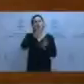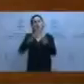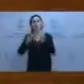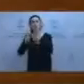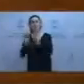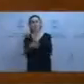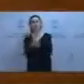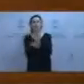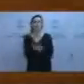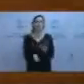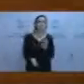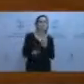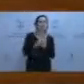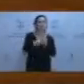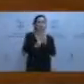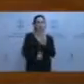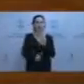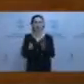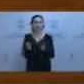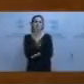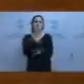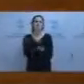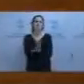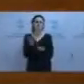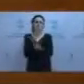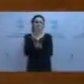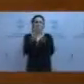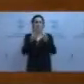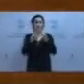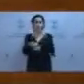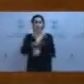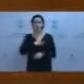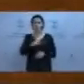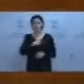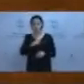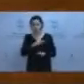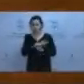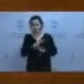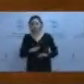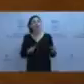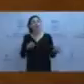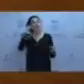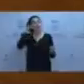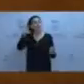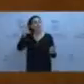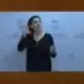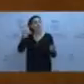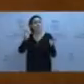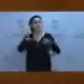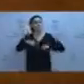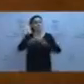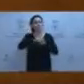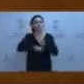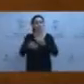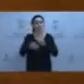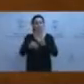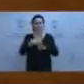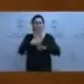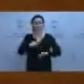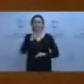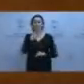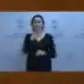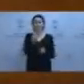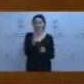2. Dedican hojas y hojas a cuestiones de gestión burocrática. ¿Qué sentido tienen en este acuerdo? Aluden a la